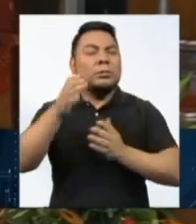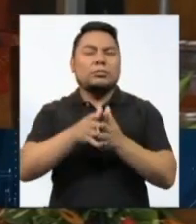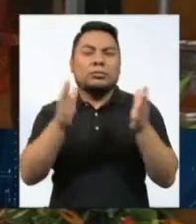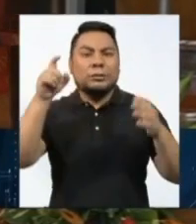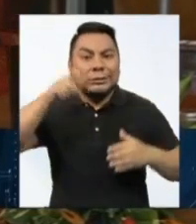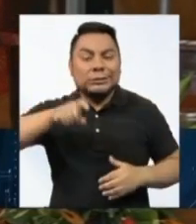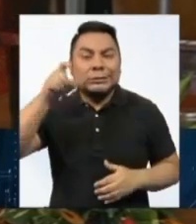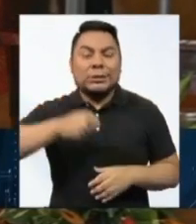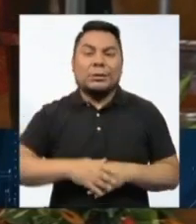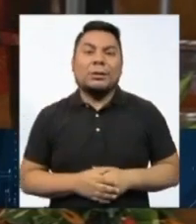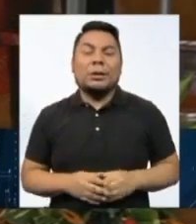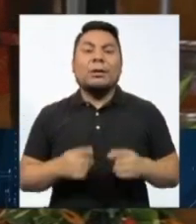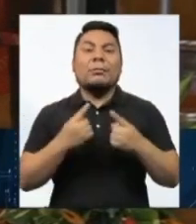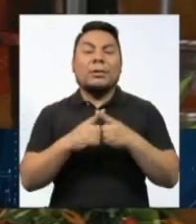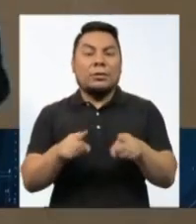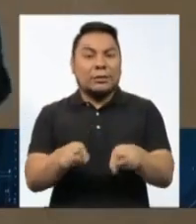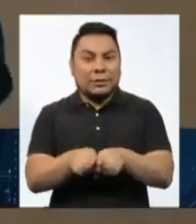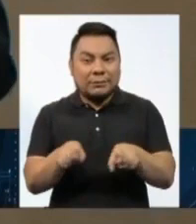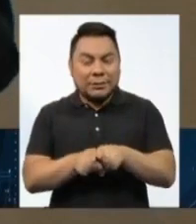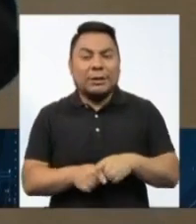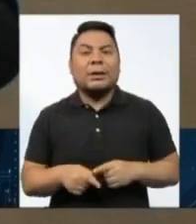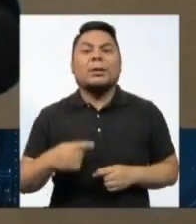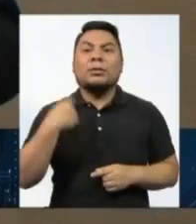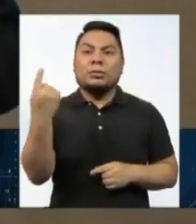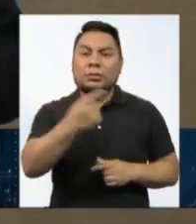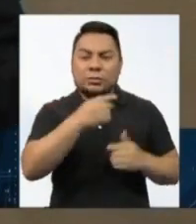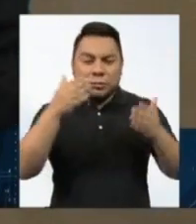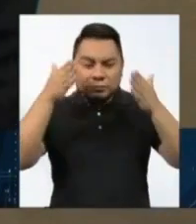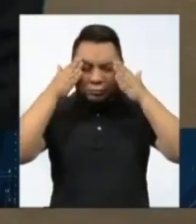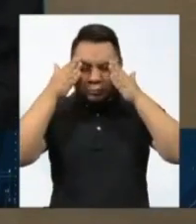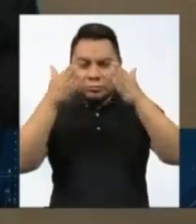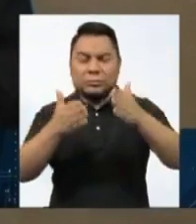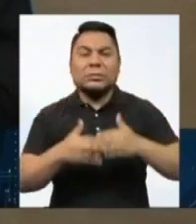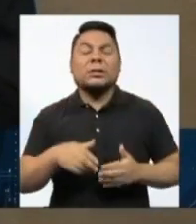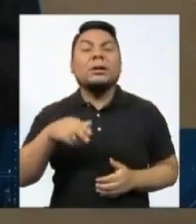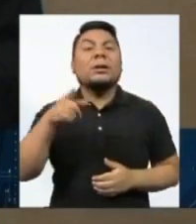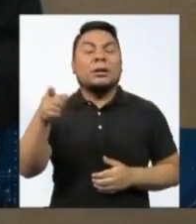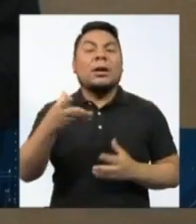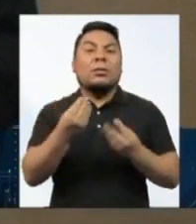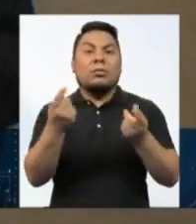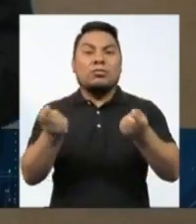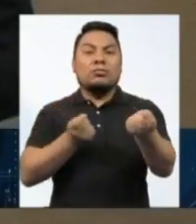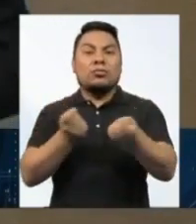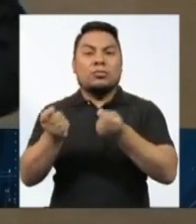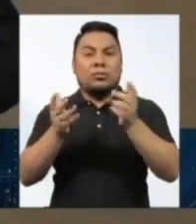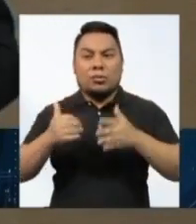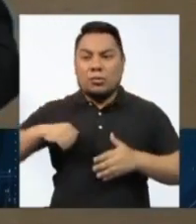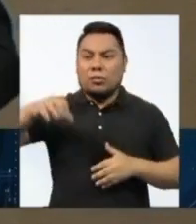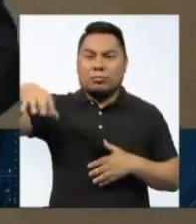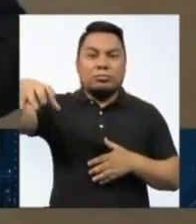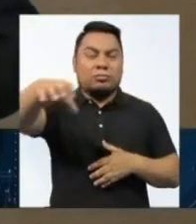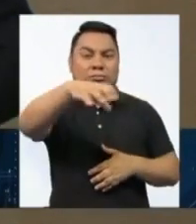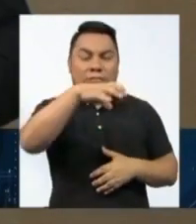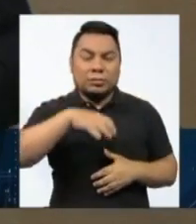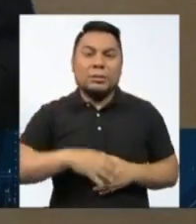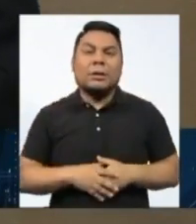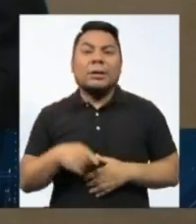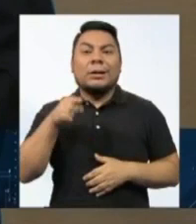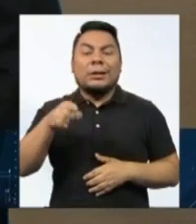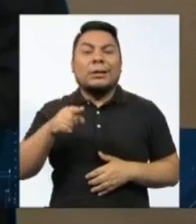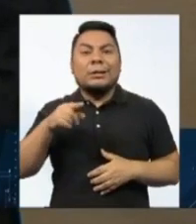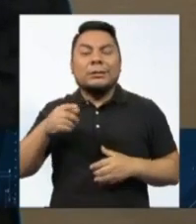Pero si además de ello, este alineamiento con los 3 niveles de gobierno, logramos que se